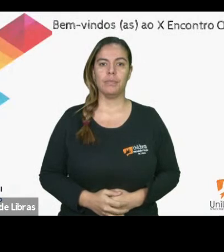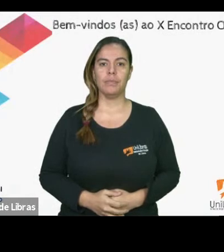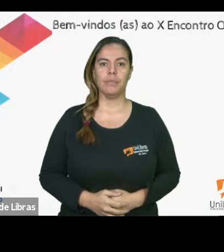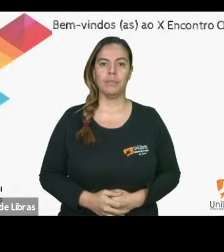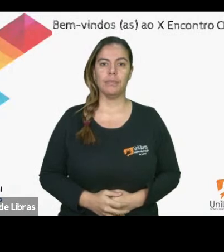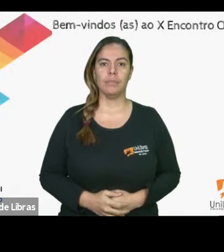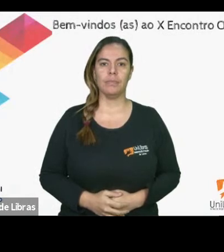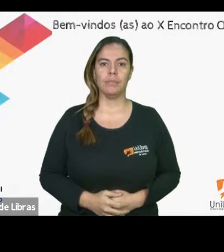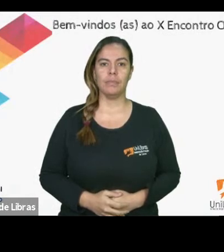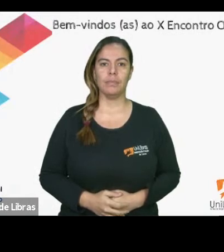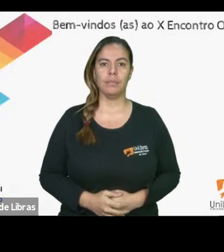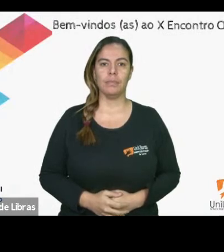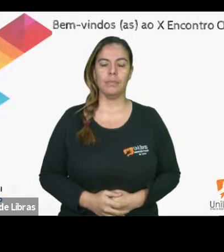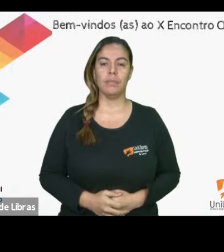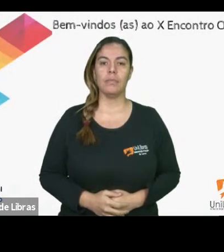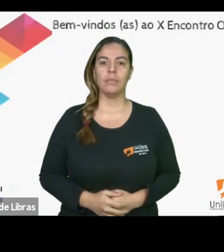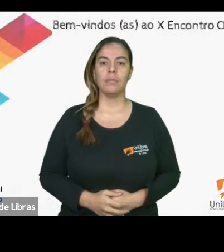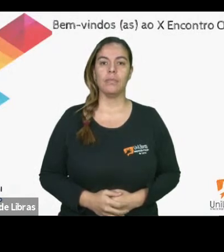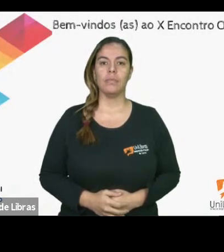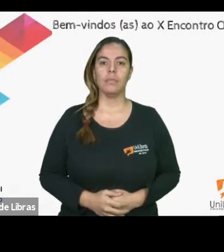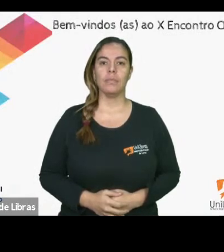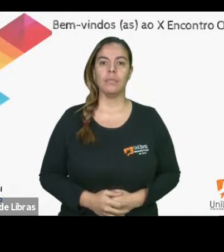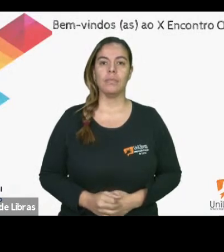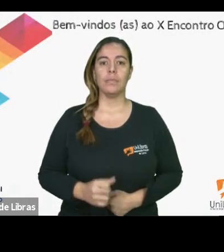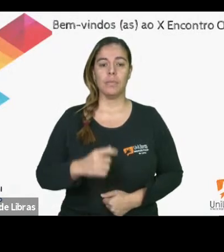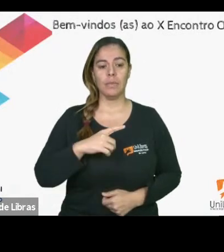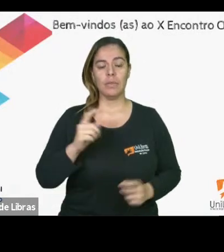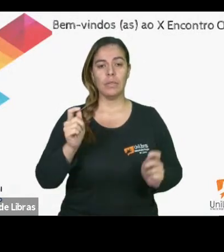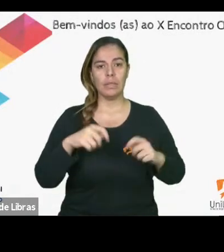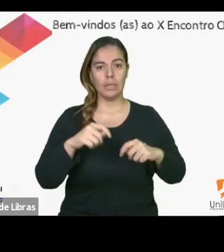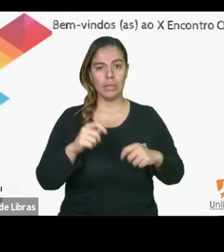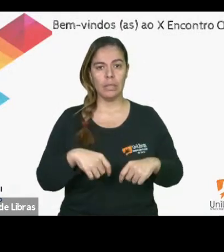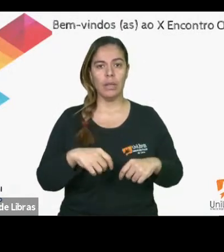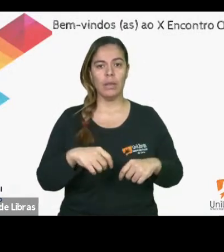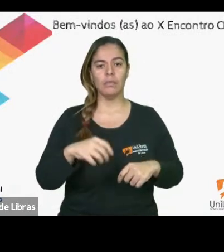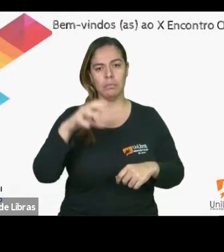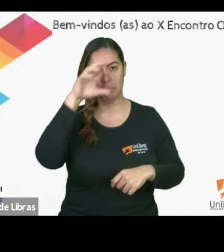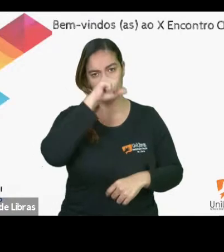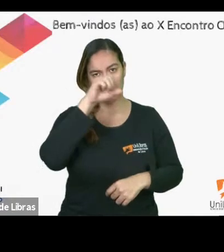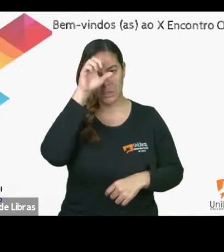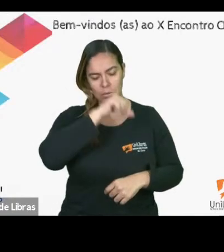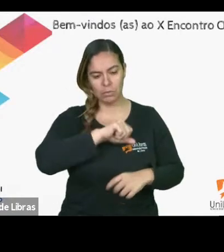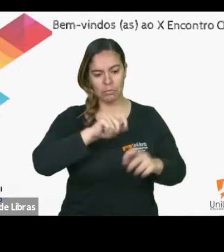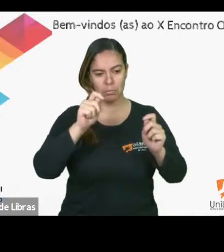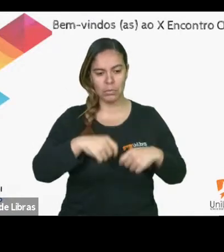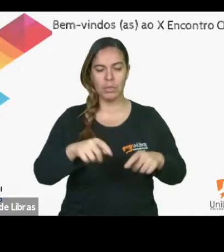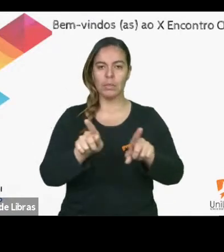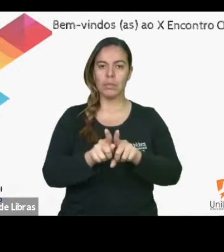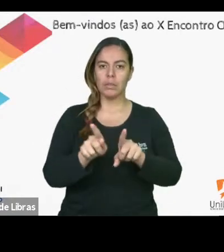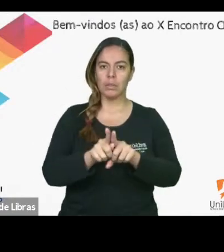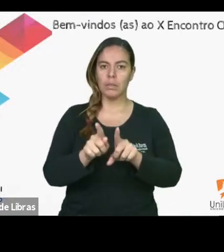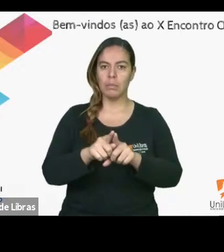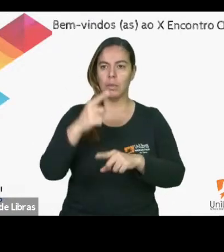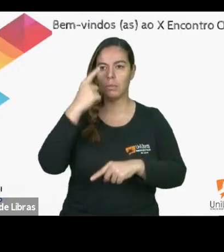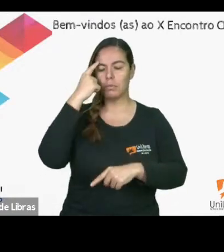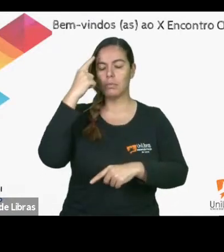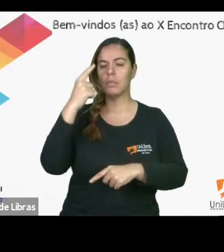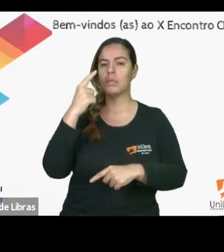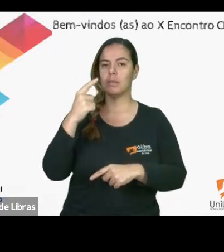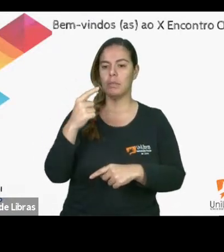digamos, eso es algo que puede ser aprendido y algo que puede ser enseñado, por